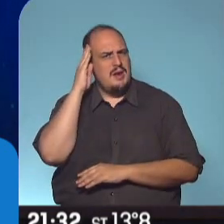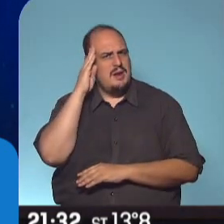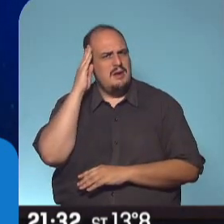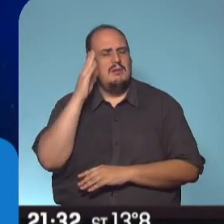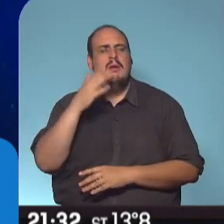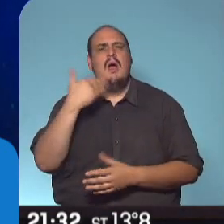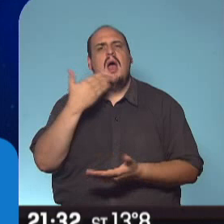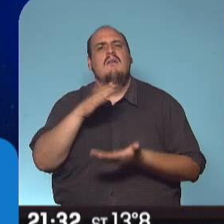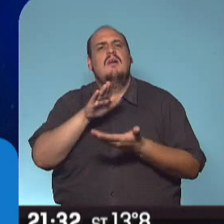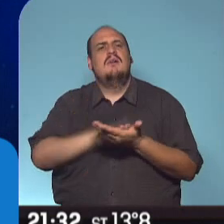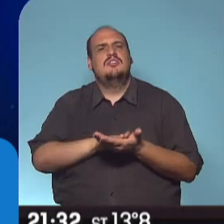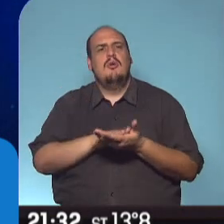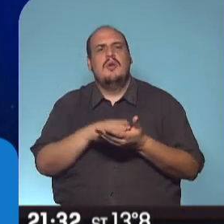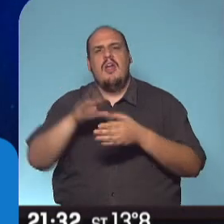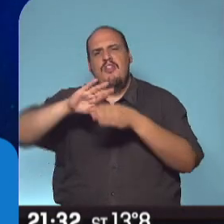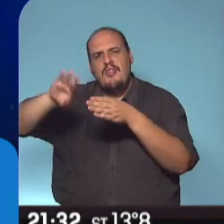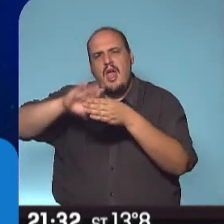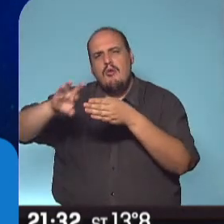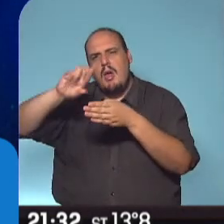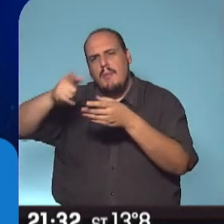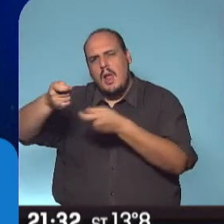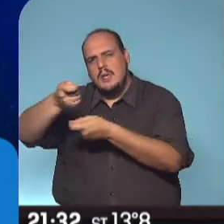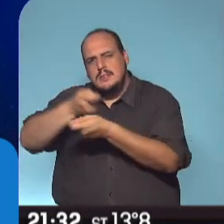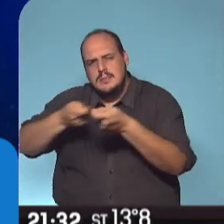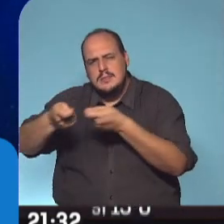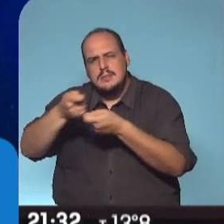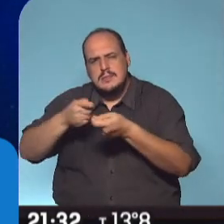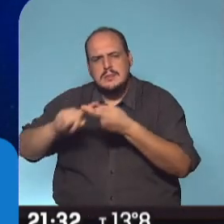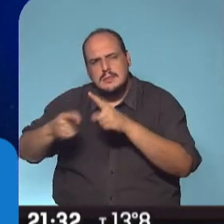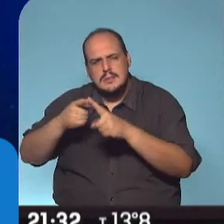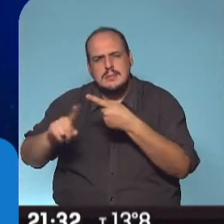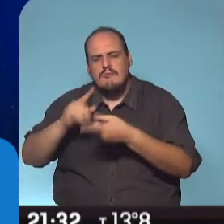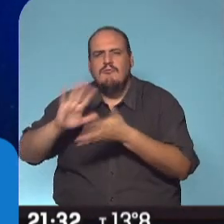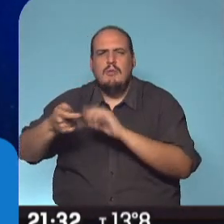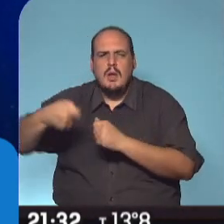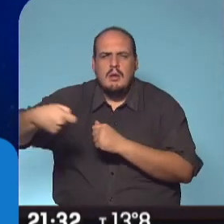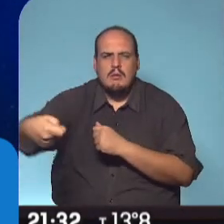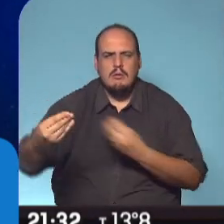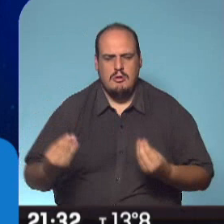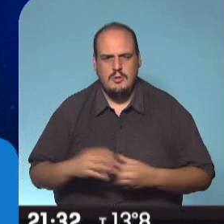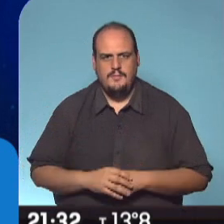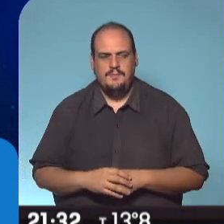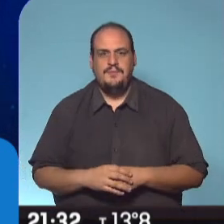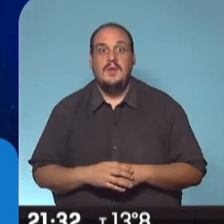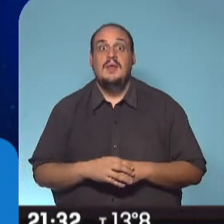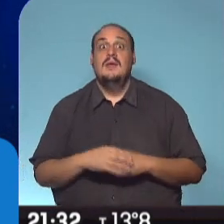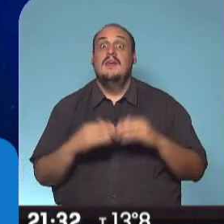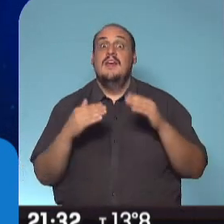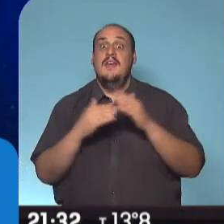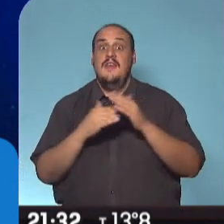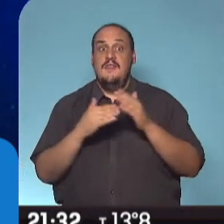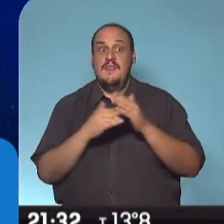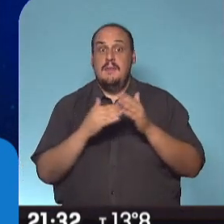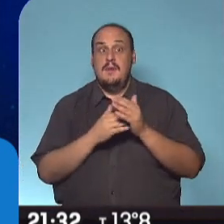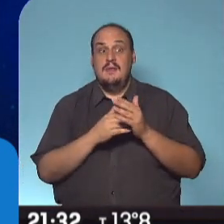de la deuda y la negociación de la deuda. Según la magnitud de la quita, de la baja de los